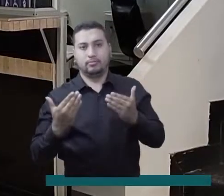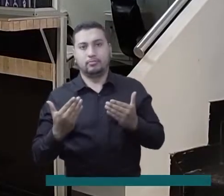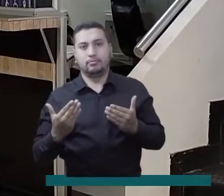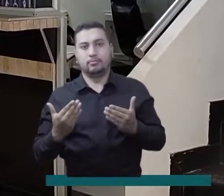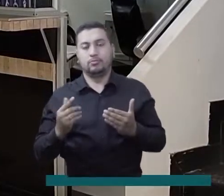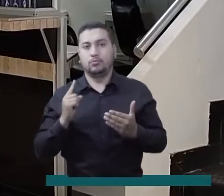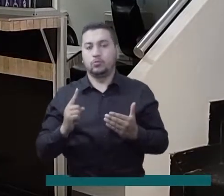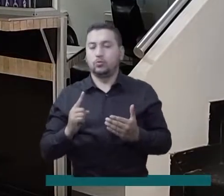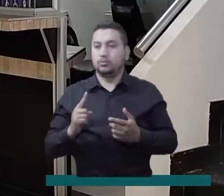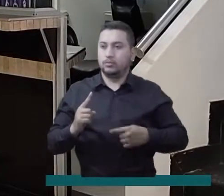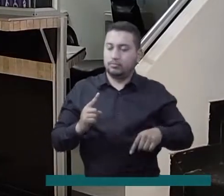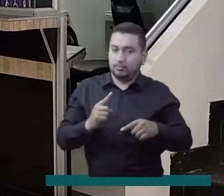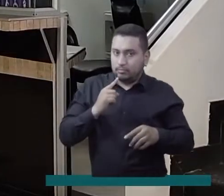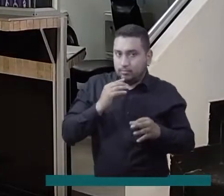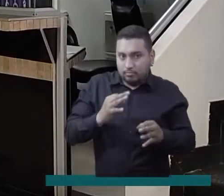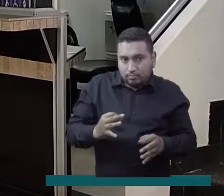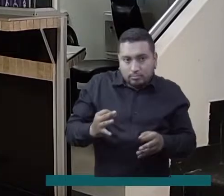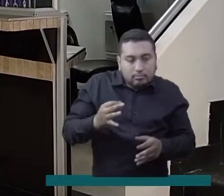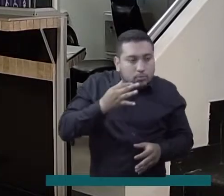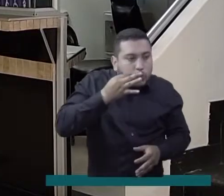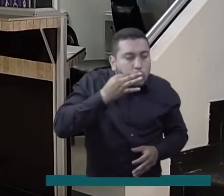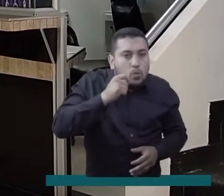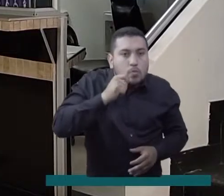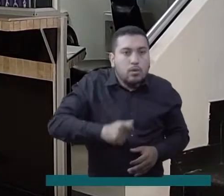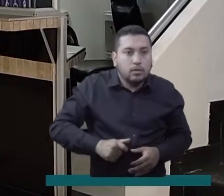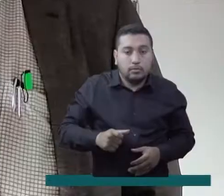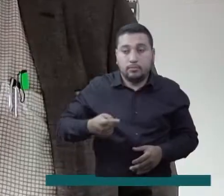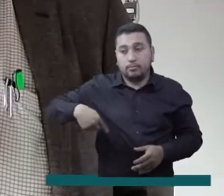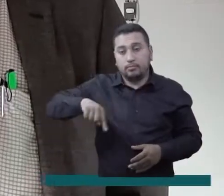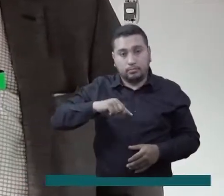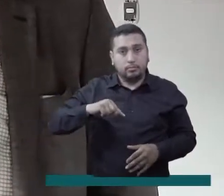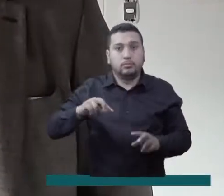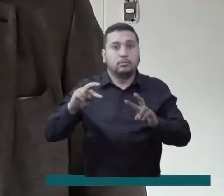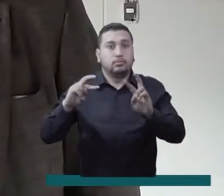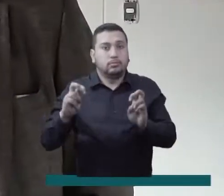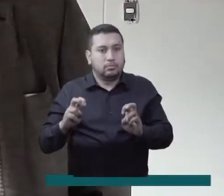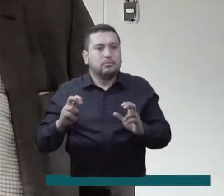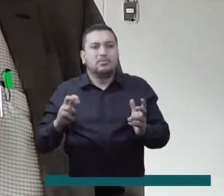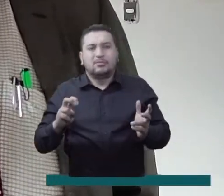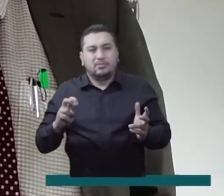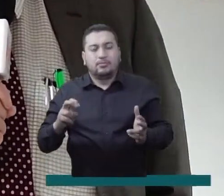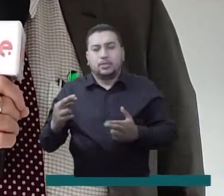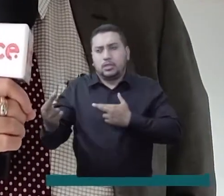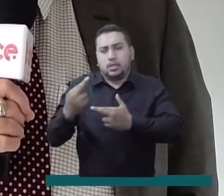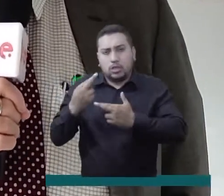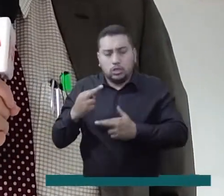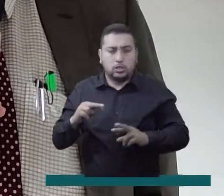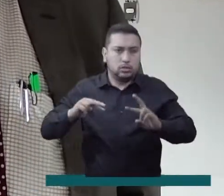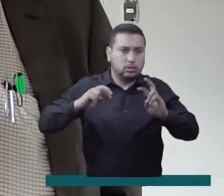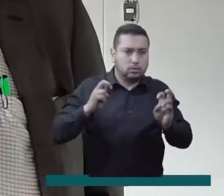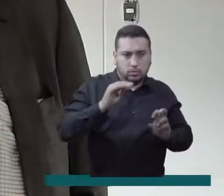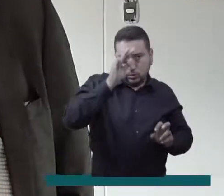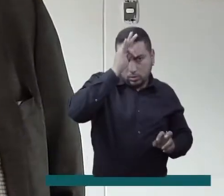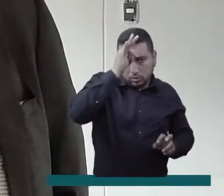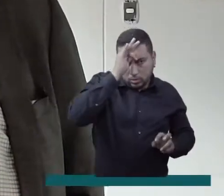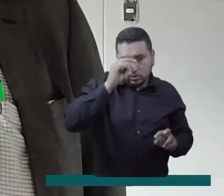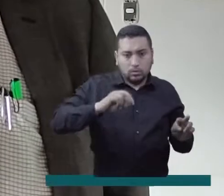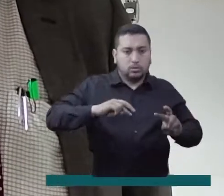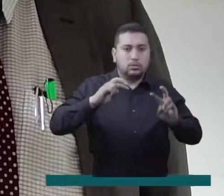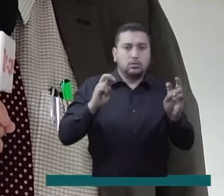personal, ya que son como muy llegadas a la realidad. Que abordan temas clínicos, temas de las